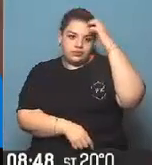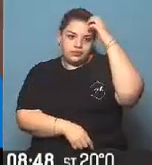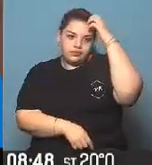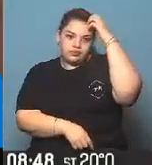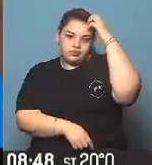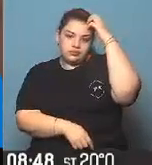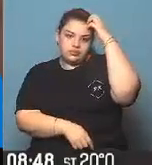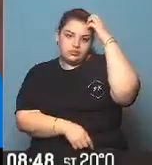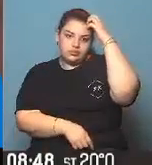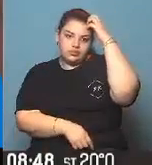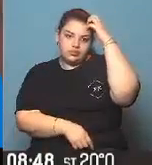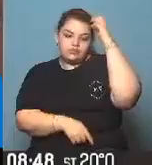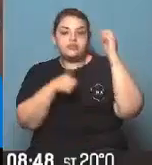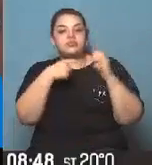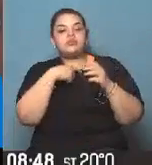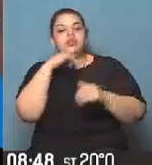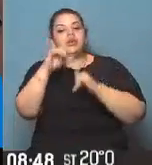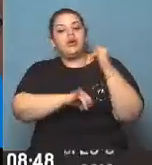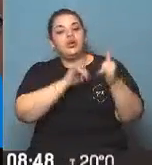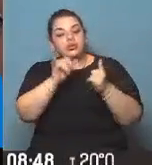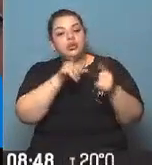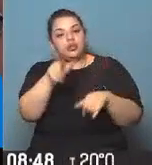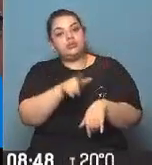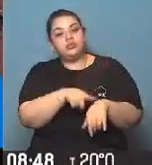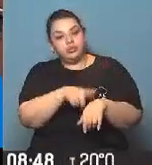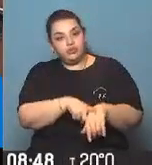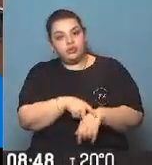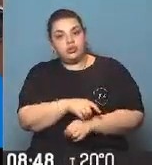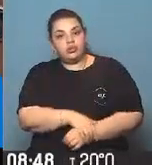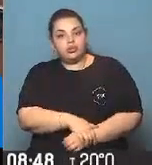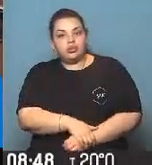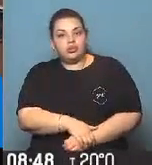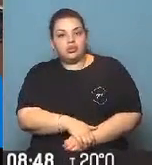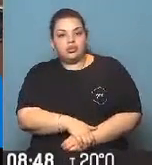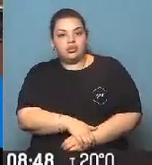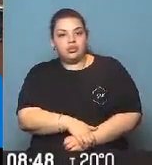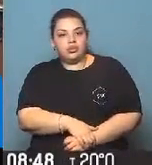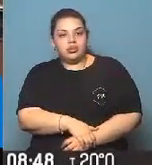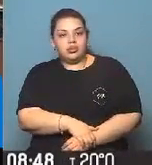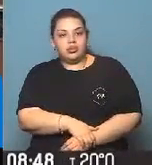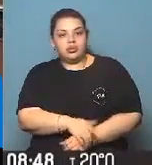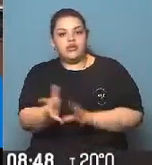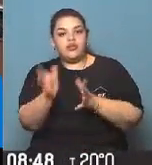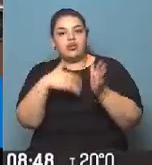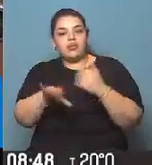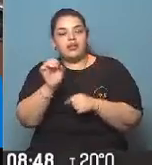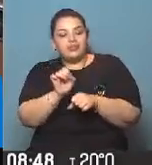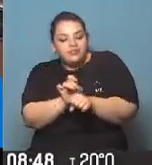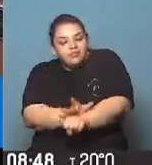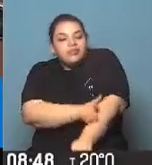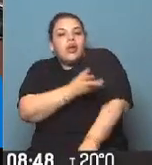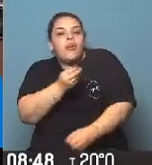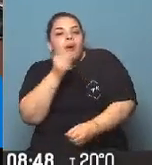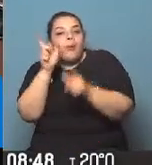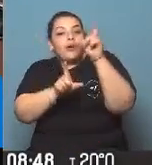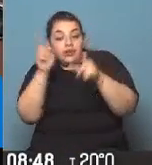cerrar nada, intenta contar este episodio de la manera más emocional posible, porque los personajes que